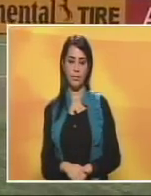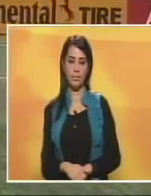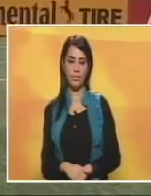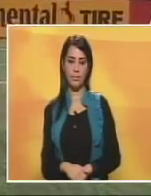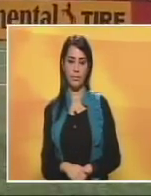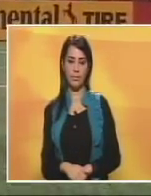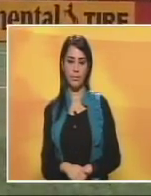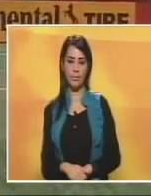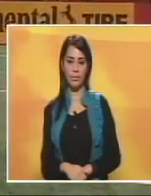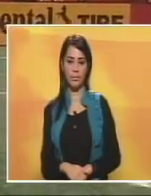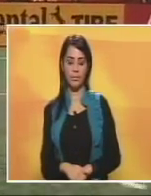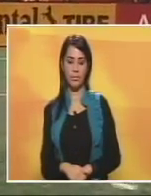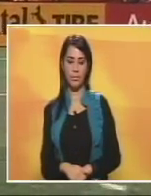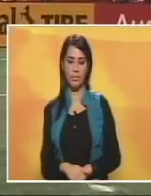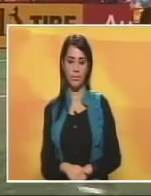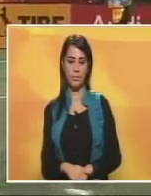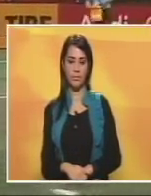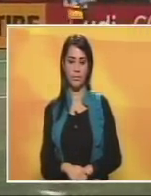de locales.